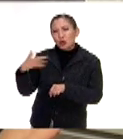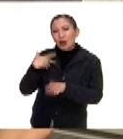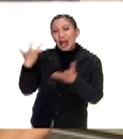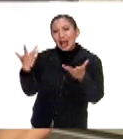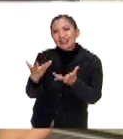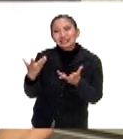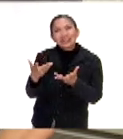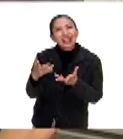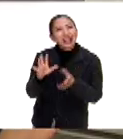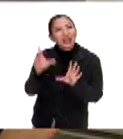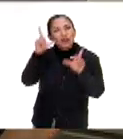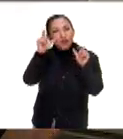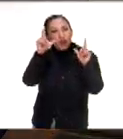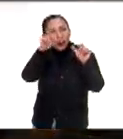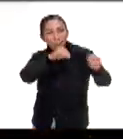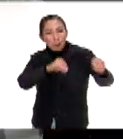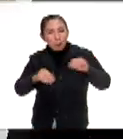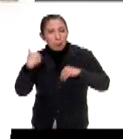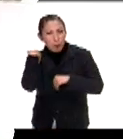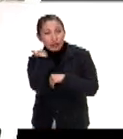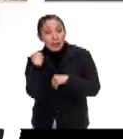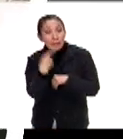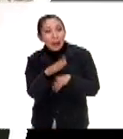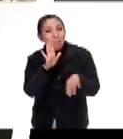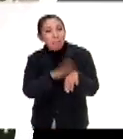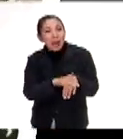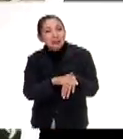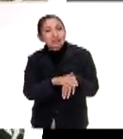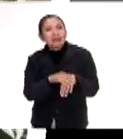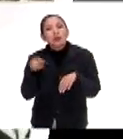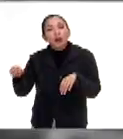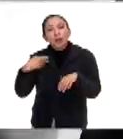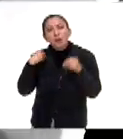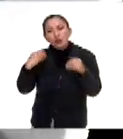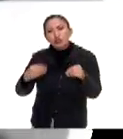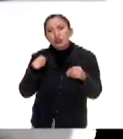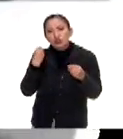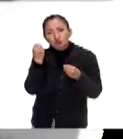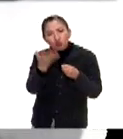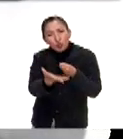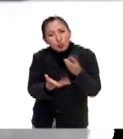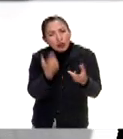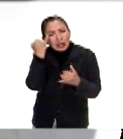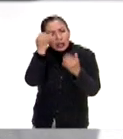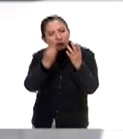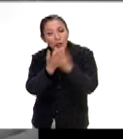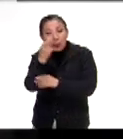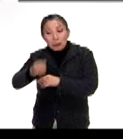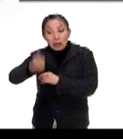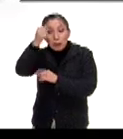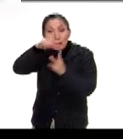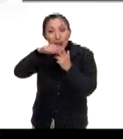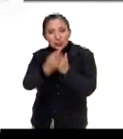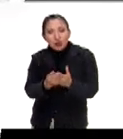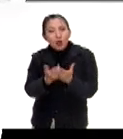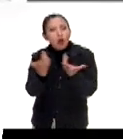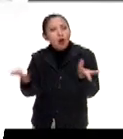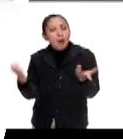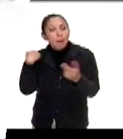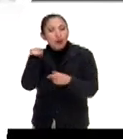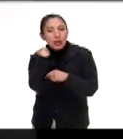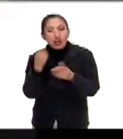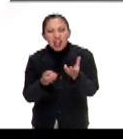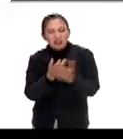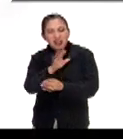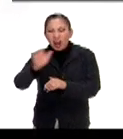hacer fotografía de moda, pero sobre todo porque sí hizo muchísimas aportaciones e innovaciones. Fue el primero que empezó a sacar a las